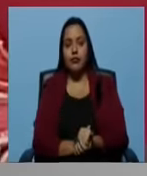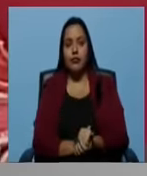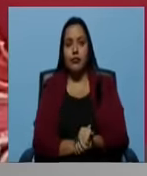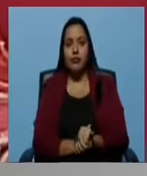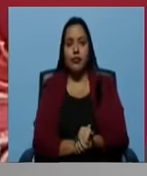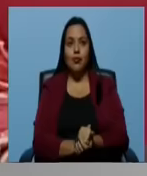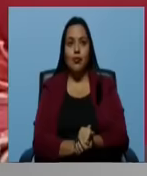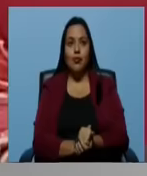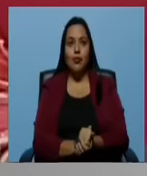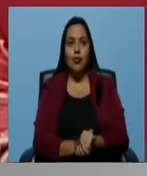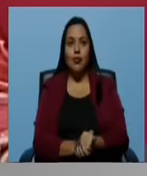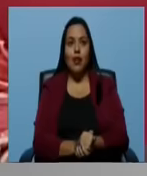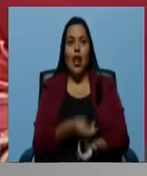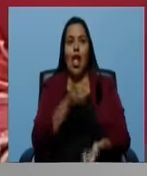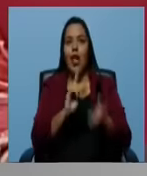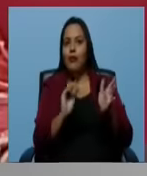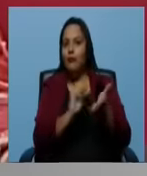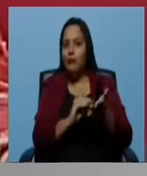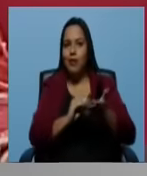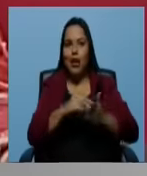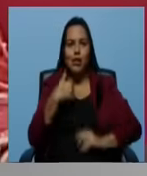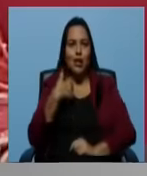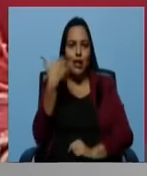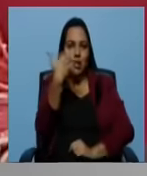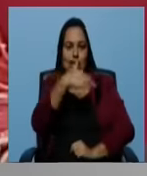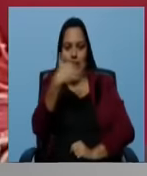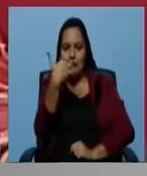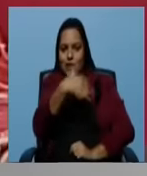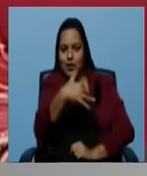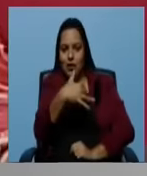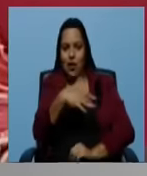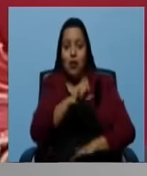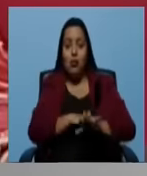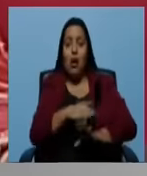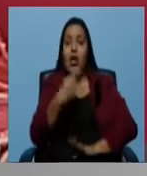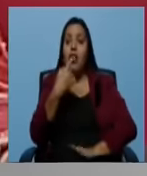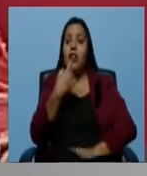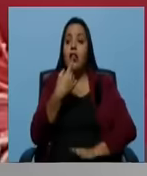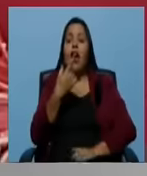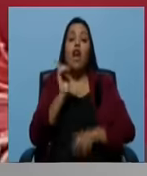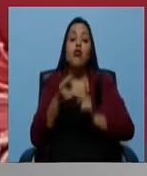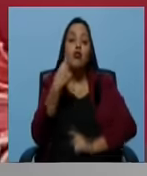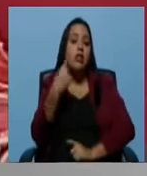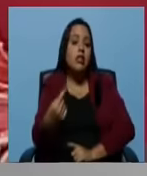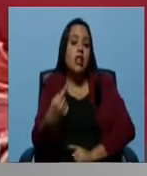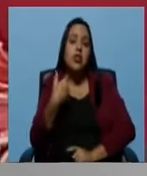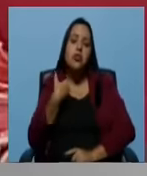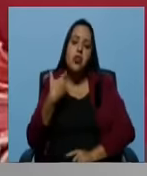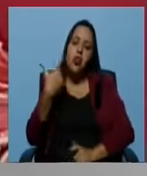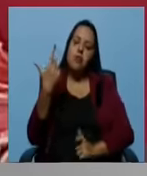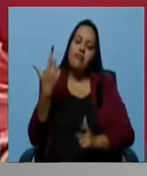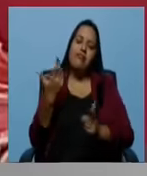Yo a veces me río de aquellos que se autodefinen